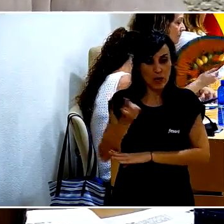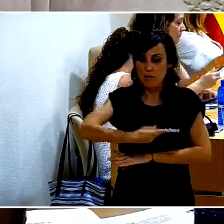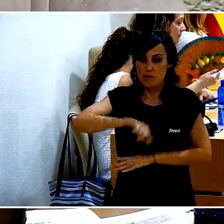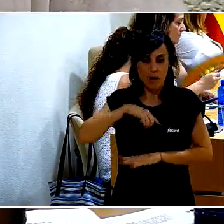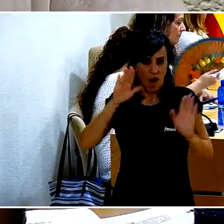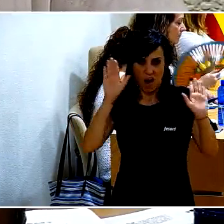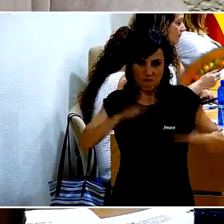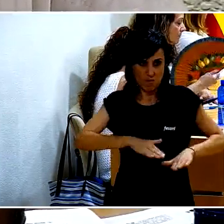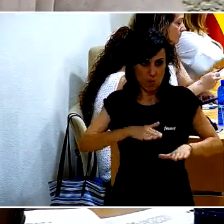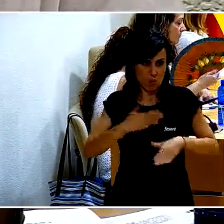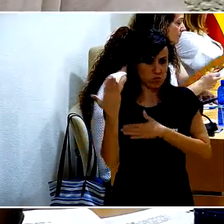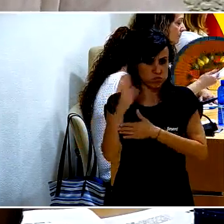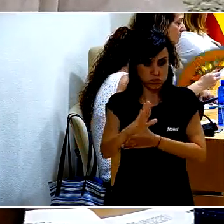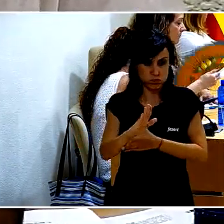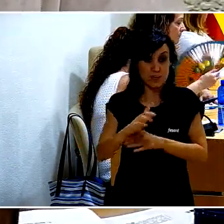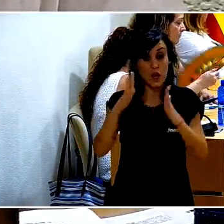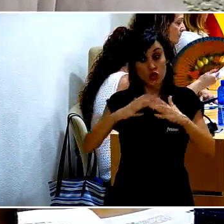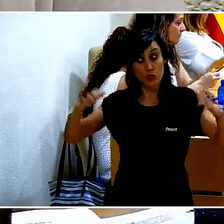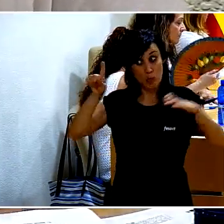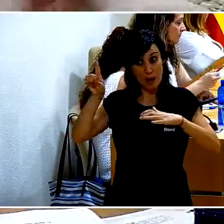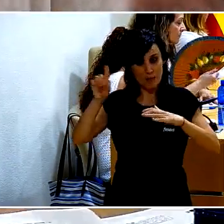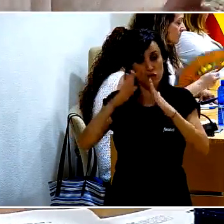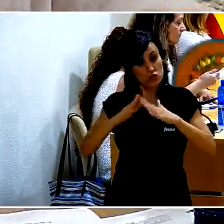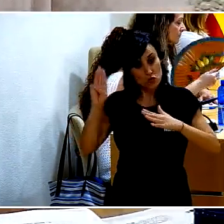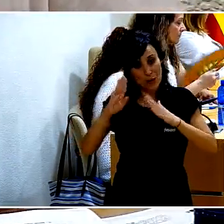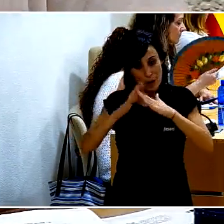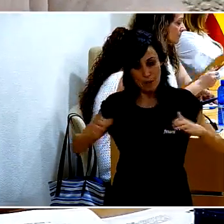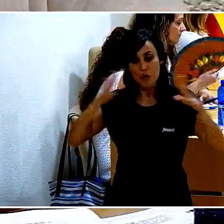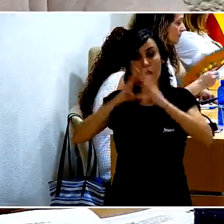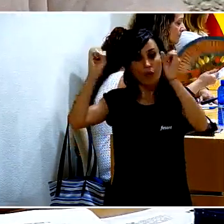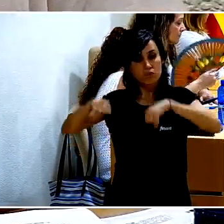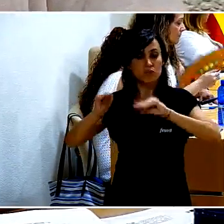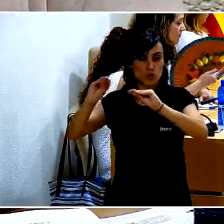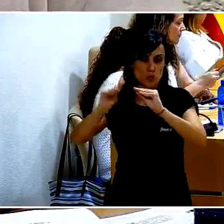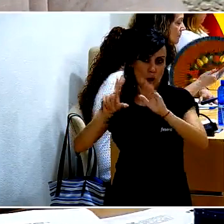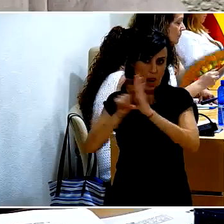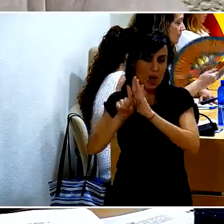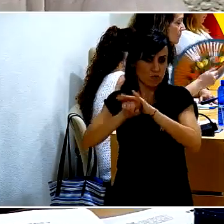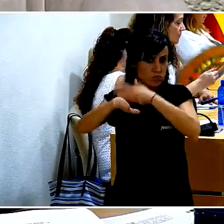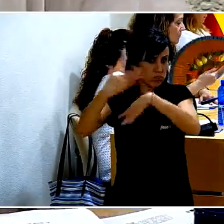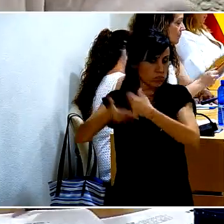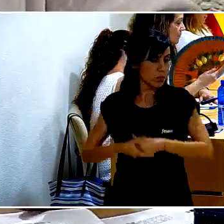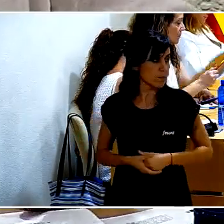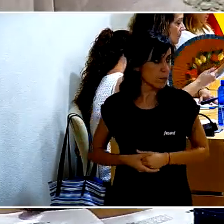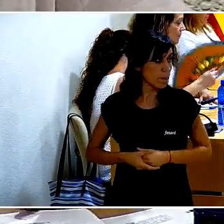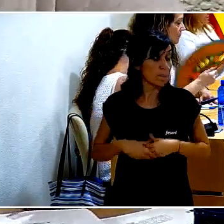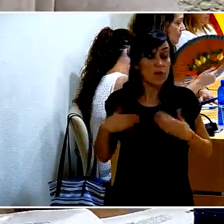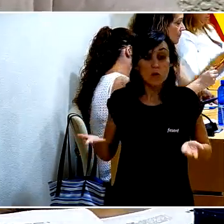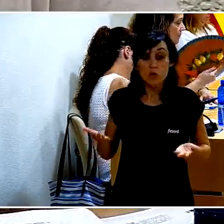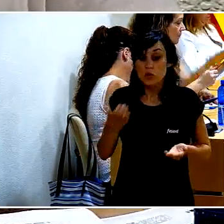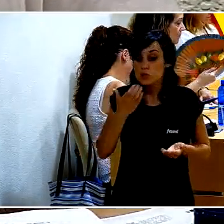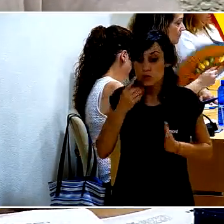favor de que se presente y de que los parlamentarios consensúen y lleguen a un acuerdo para sacarlo adelante. Por tanto, si